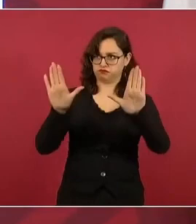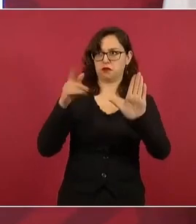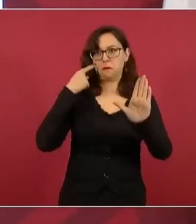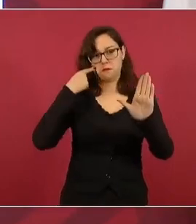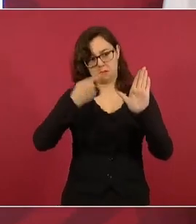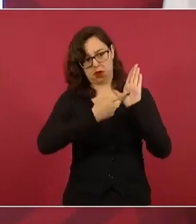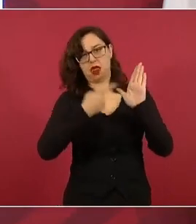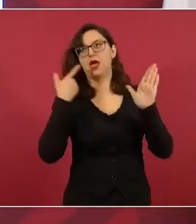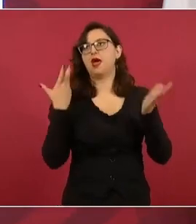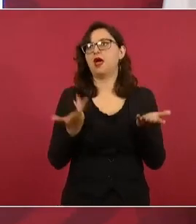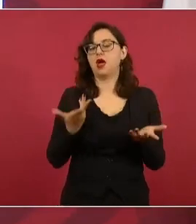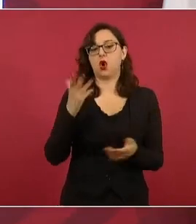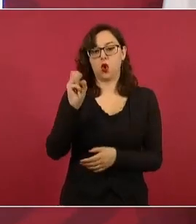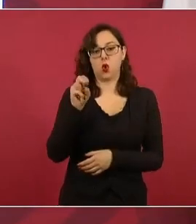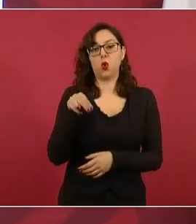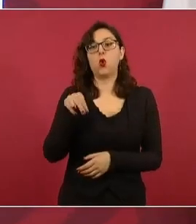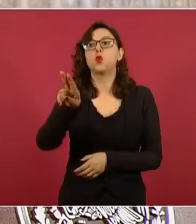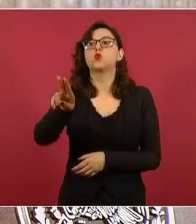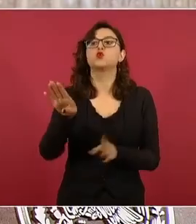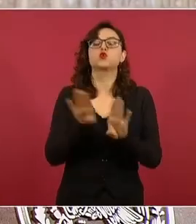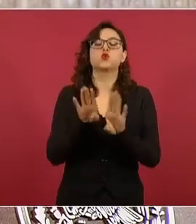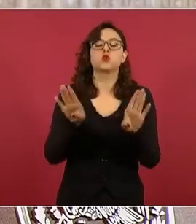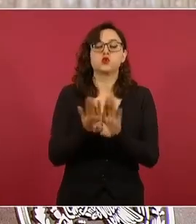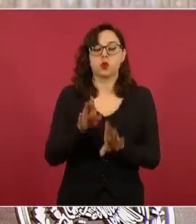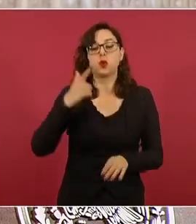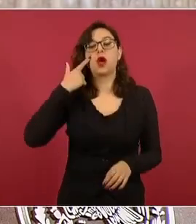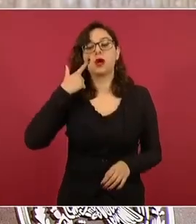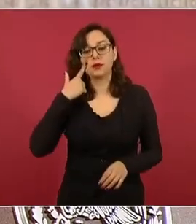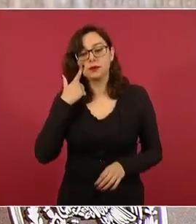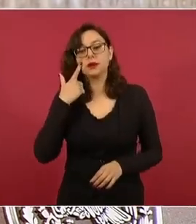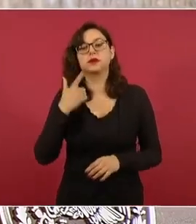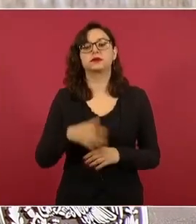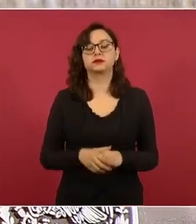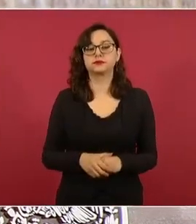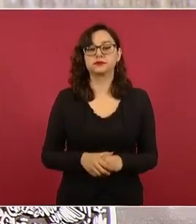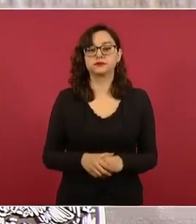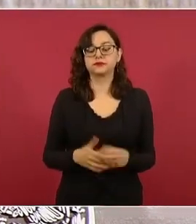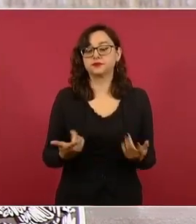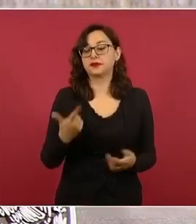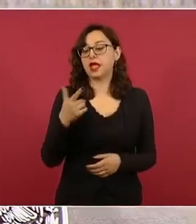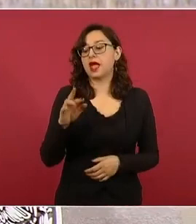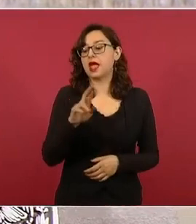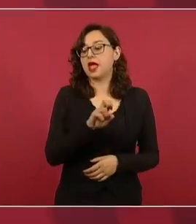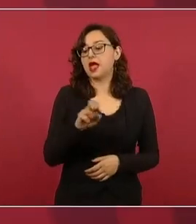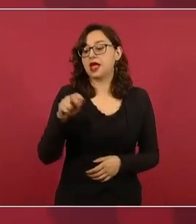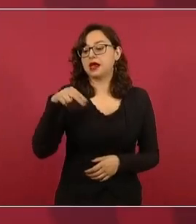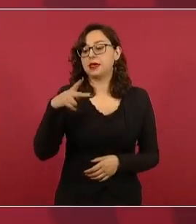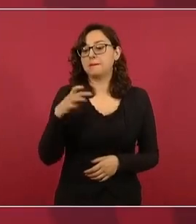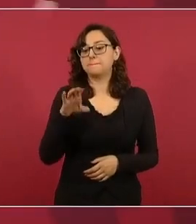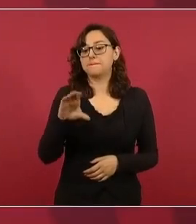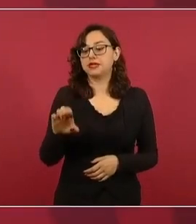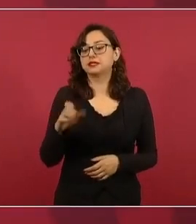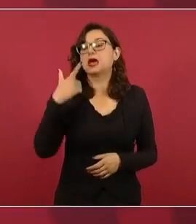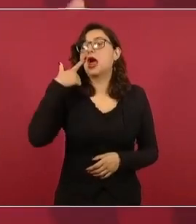la ONU, a ver qué va a hacer Greenpeace,